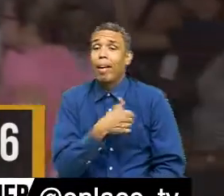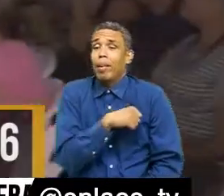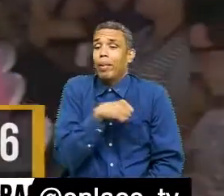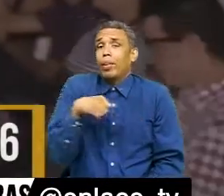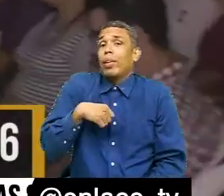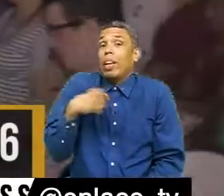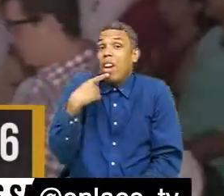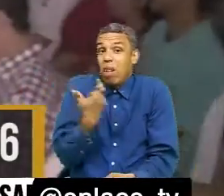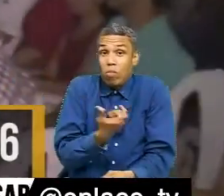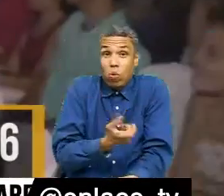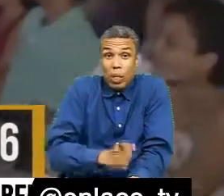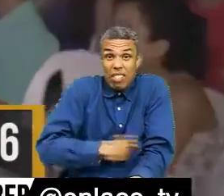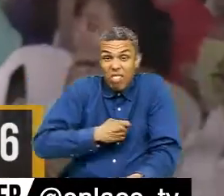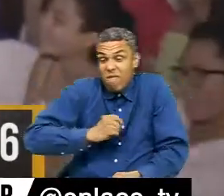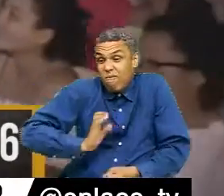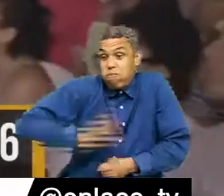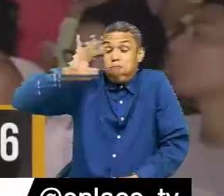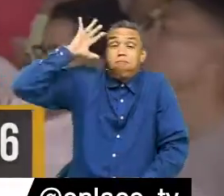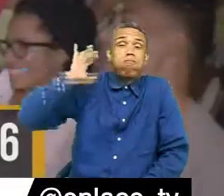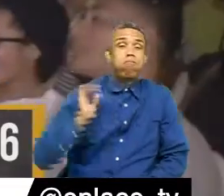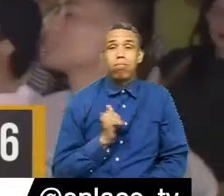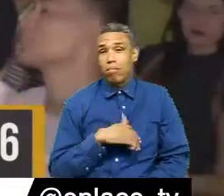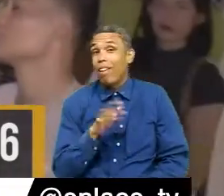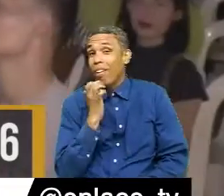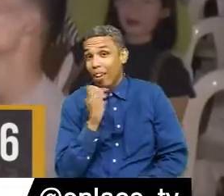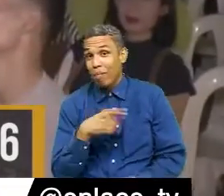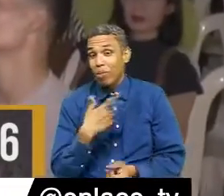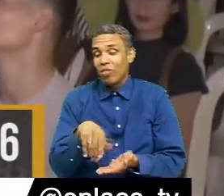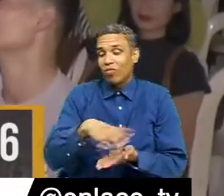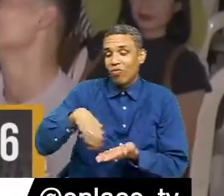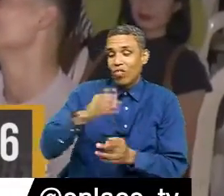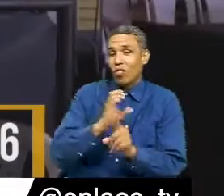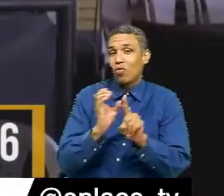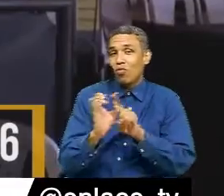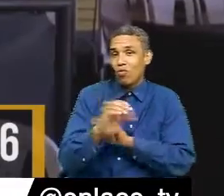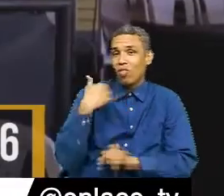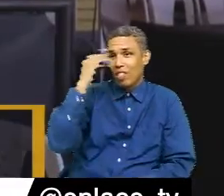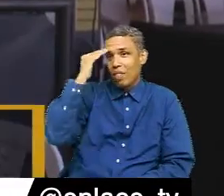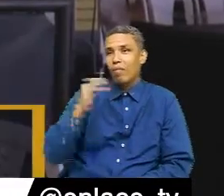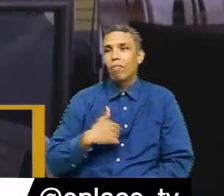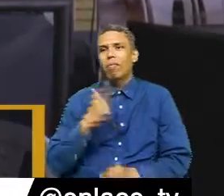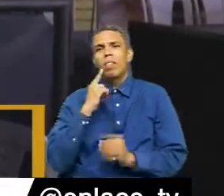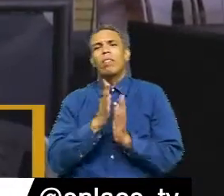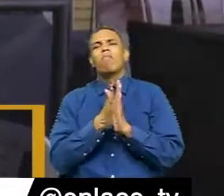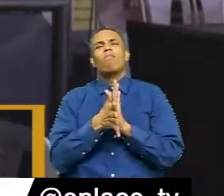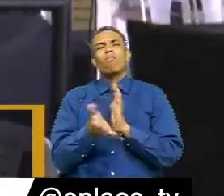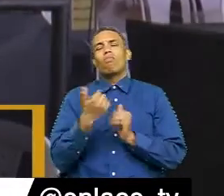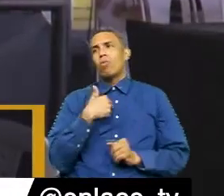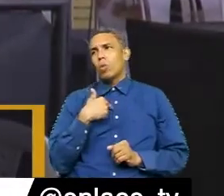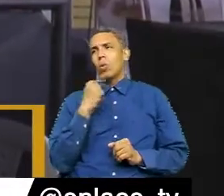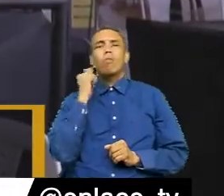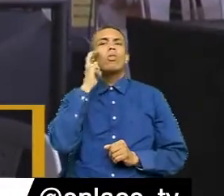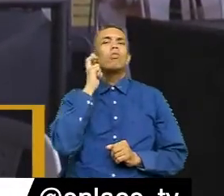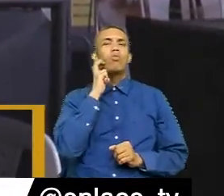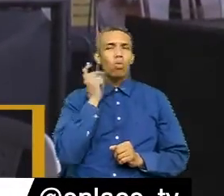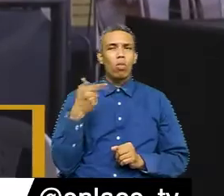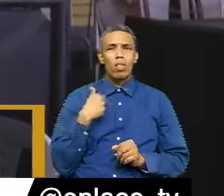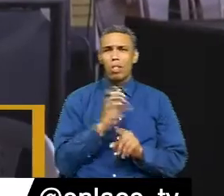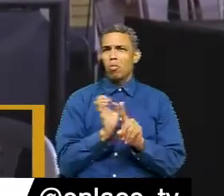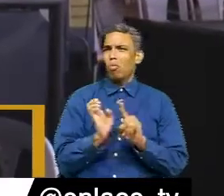carácter fuerte y muy berraco como todas las mujeres santandereanas. Pues yo hablo de mujeres del Chocó que tienen ritmos en todas partes del